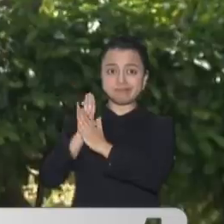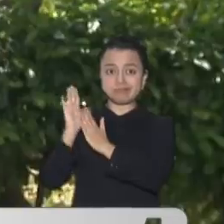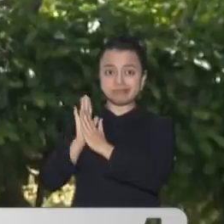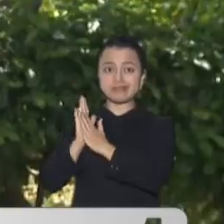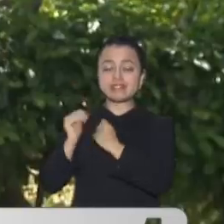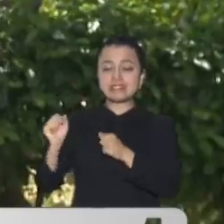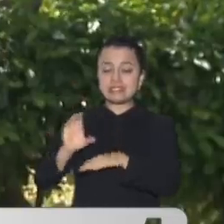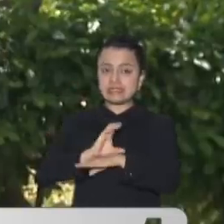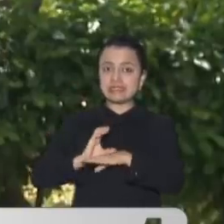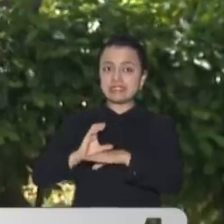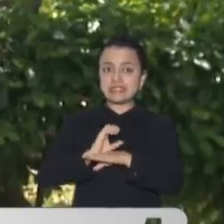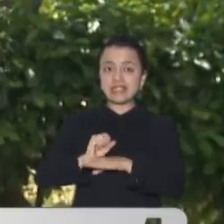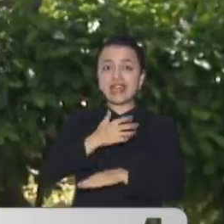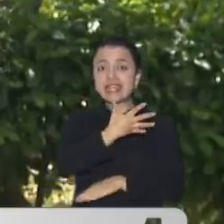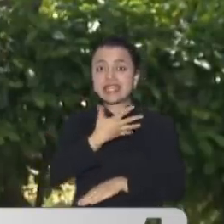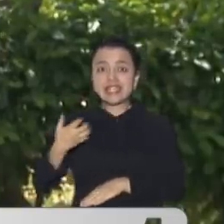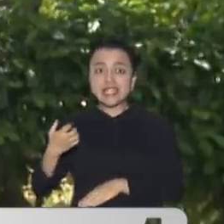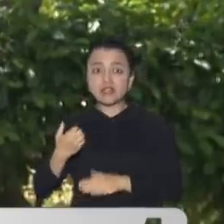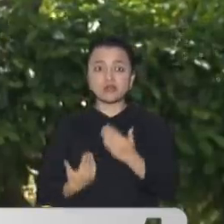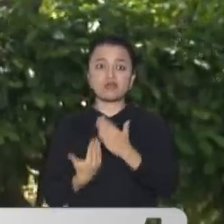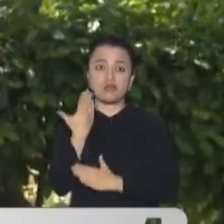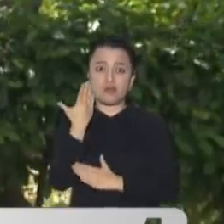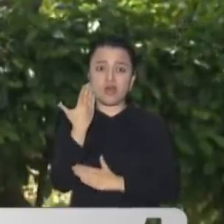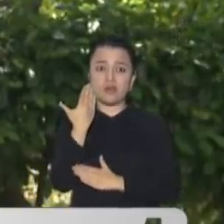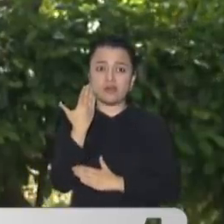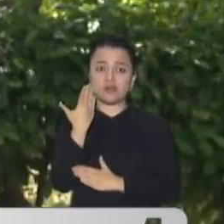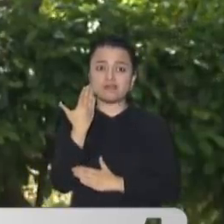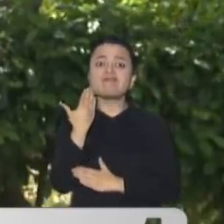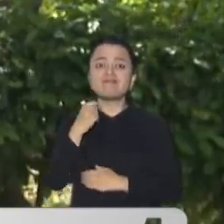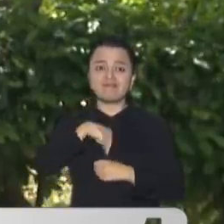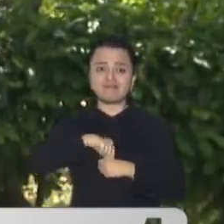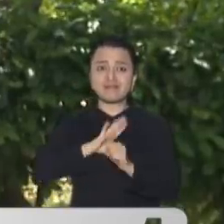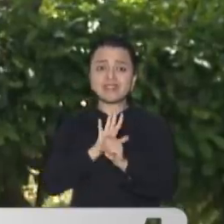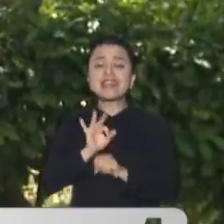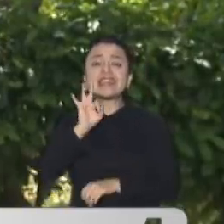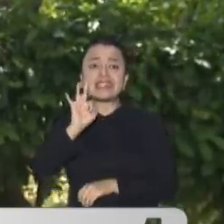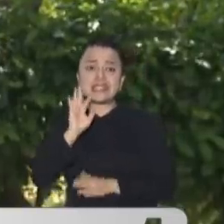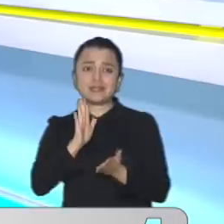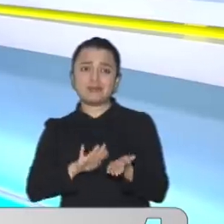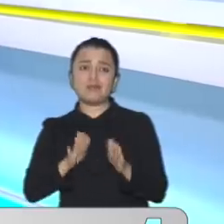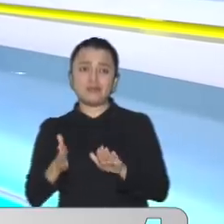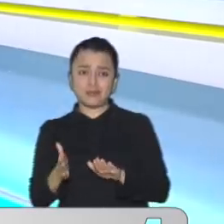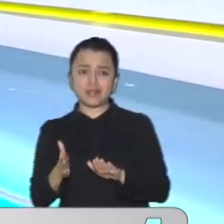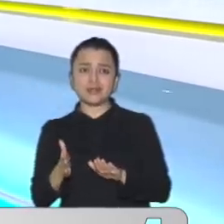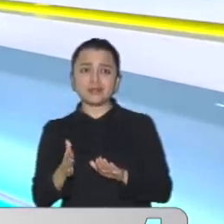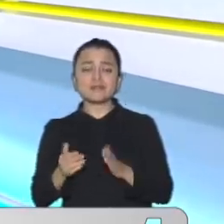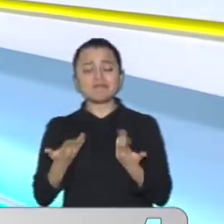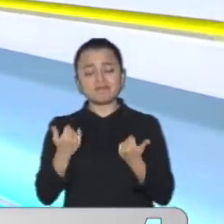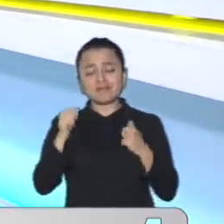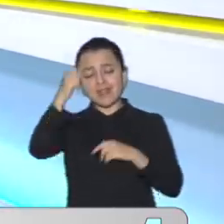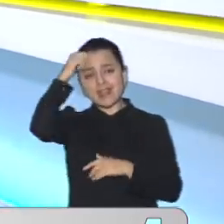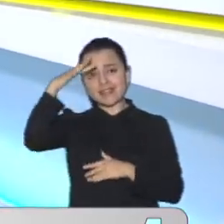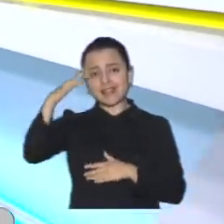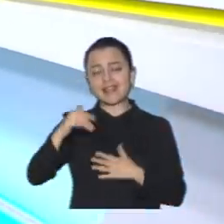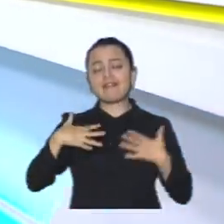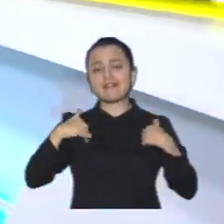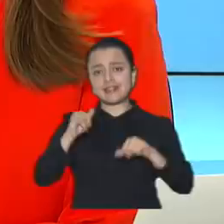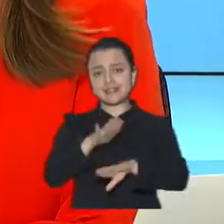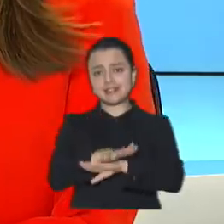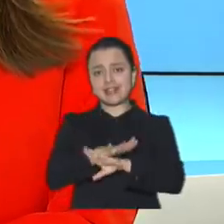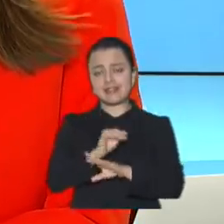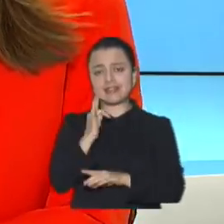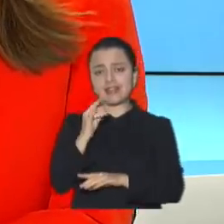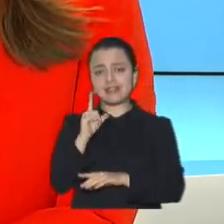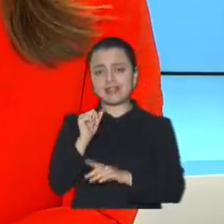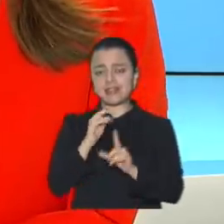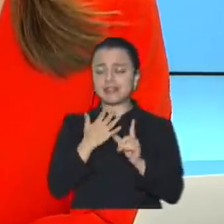ciudad presentó 500 nuevos casos y 3 muertes. Por ahora es toda la información desde Cartagena. Tatiana Rodríguez, feliz tarde. Tatiana,